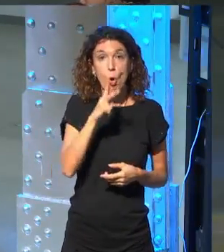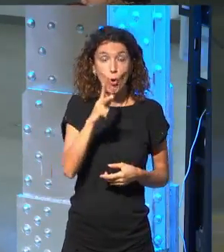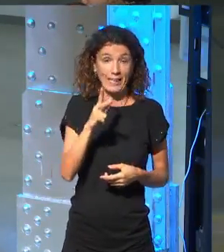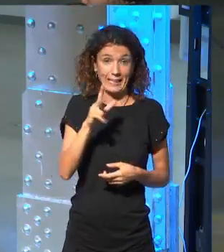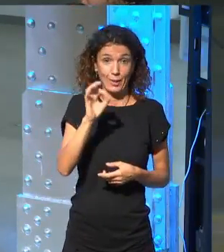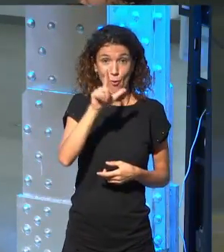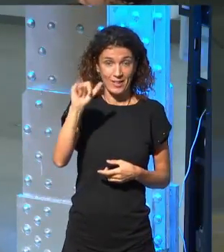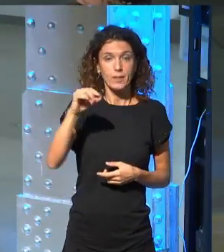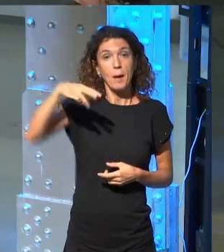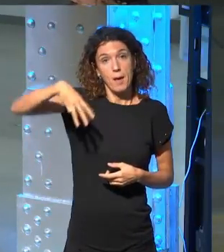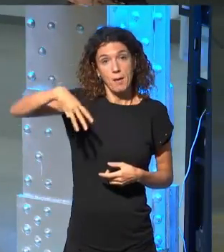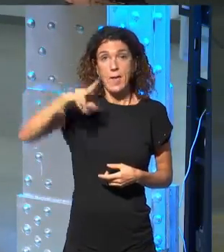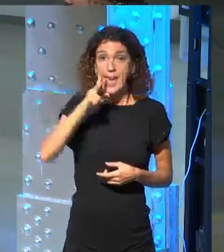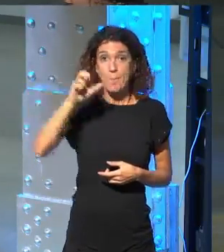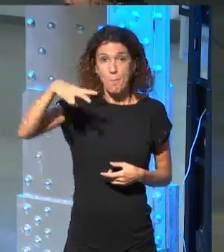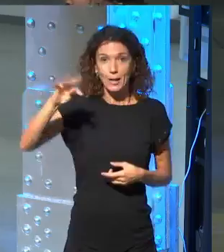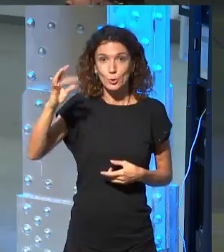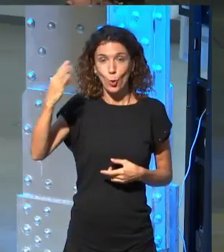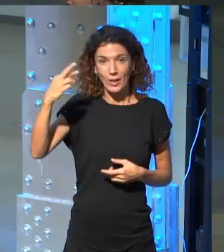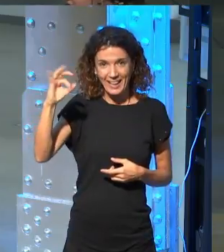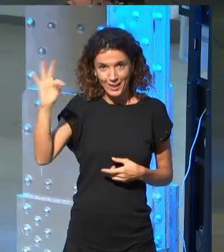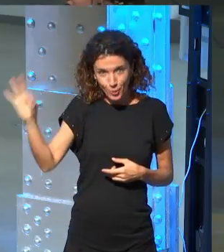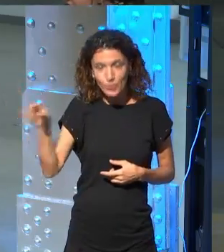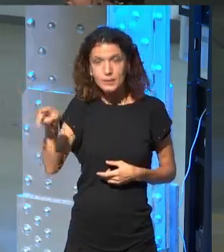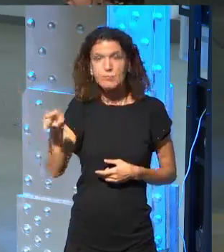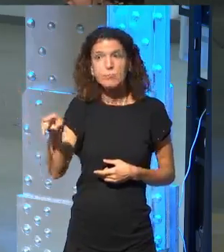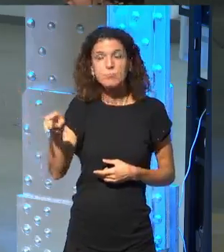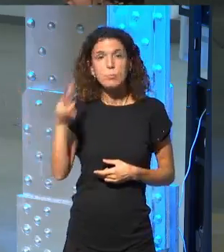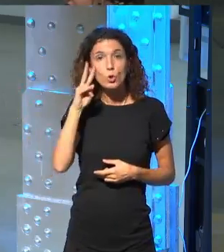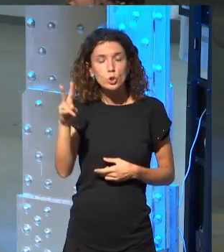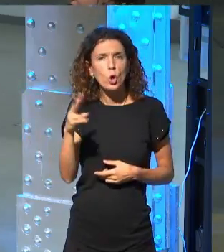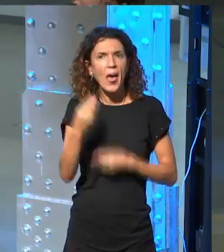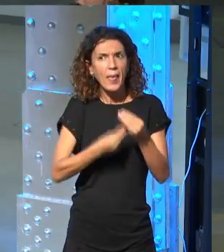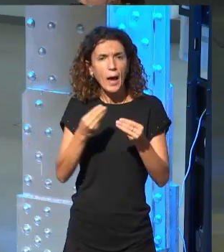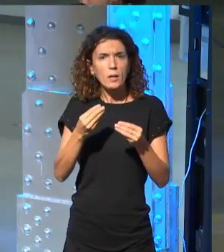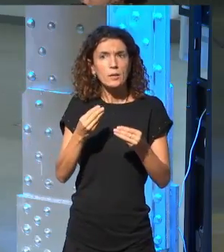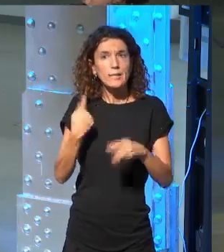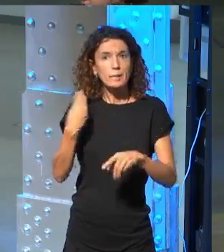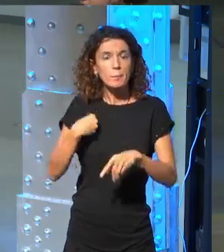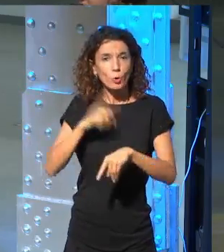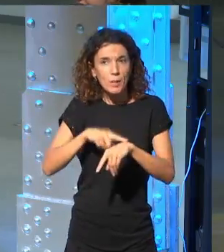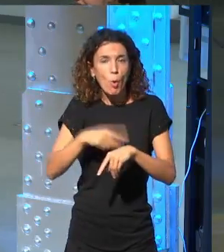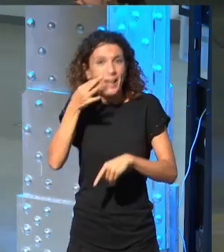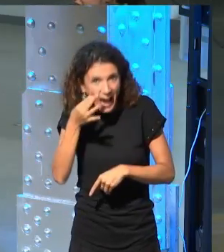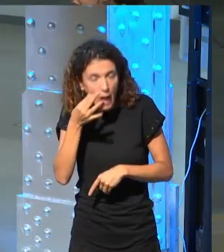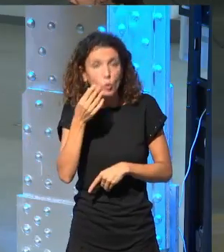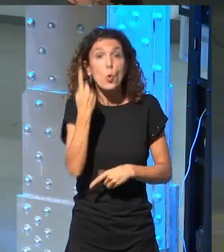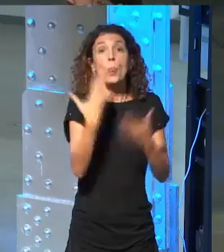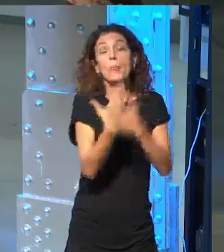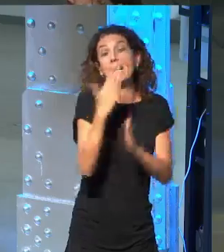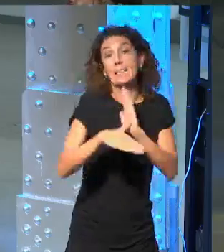Hemato, cuando empezasteis a ver este hilo, ¿lo hicisteis en tiempo real? ¿Esto os llegó? Yo lo pillé un día